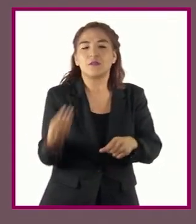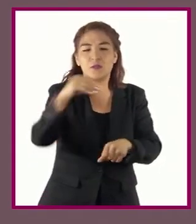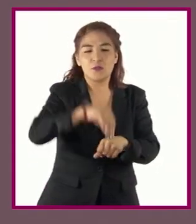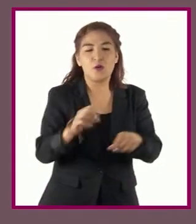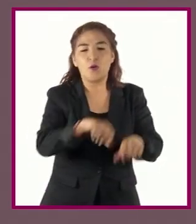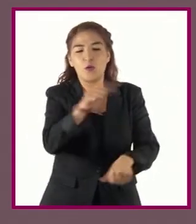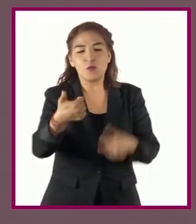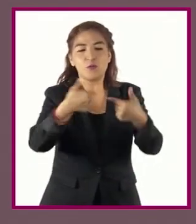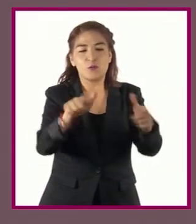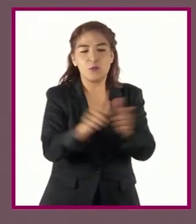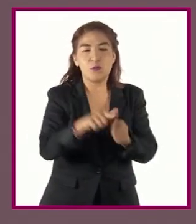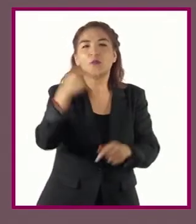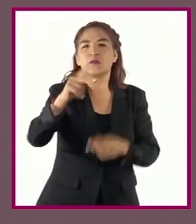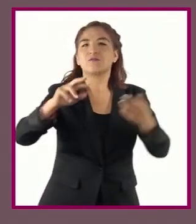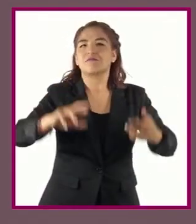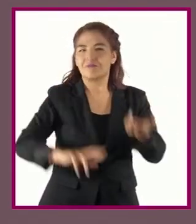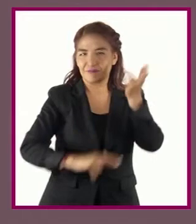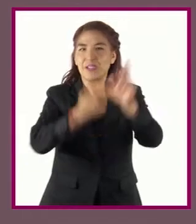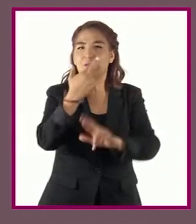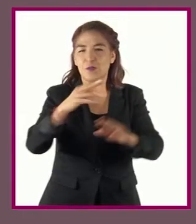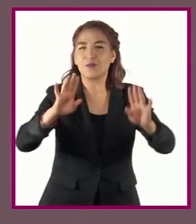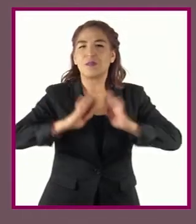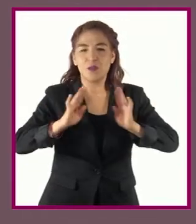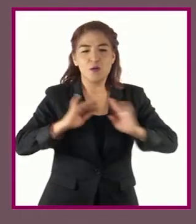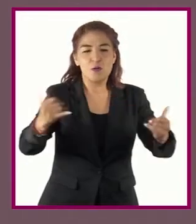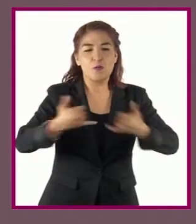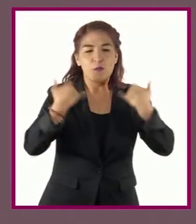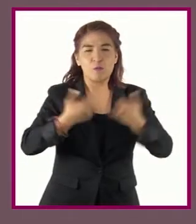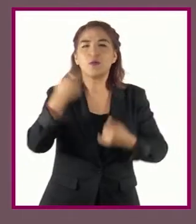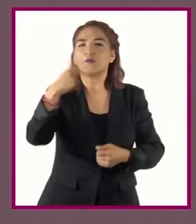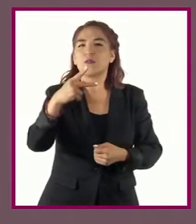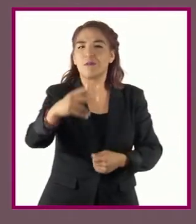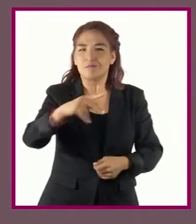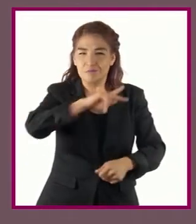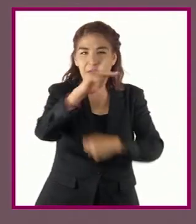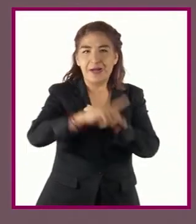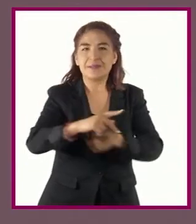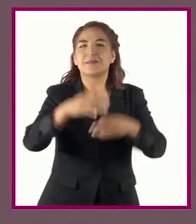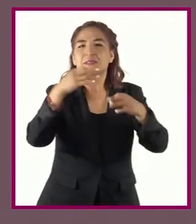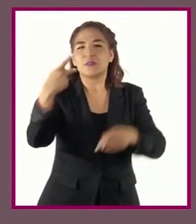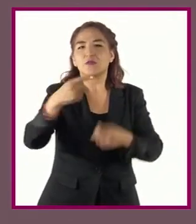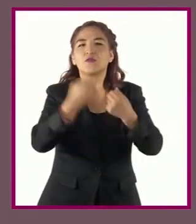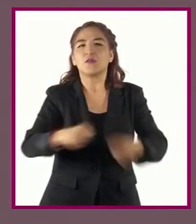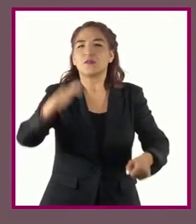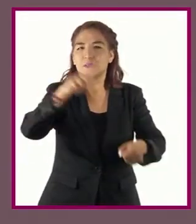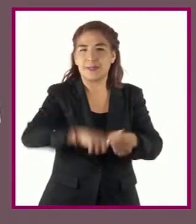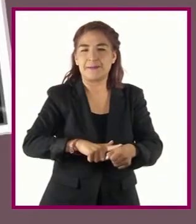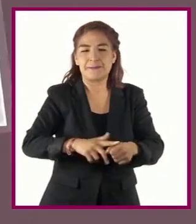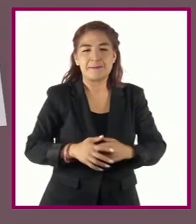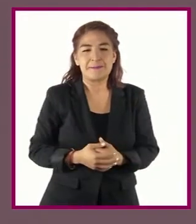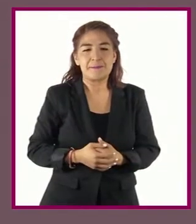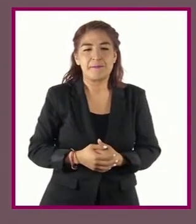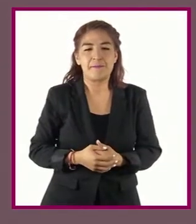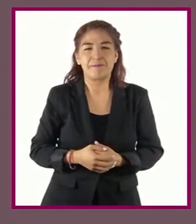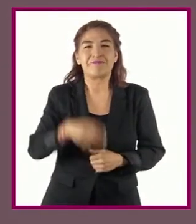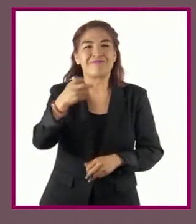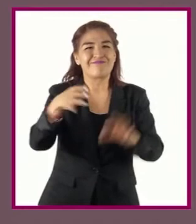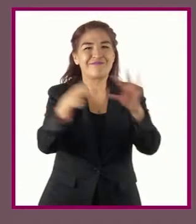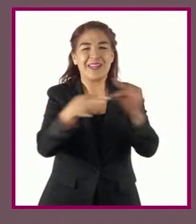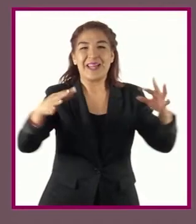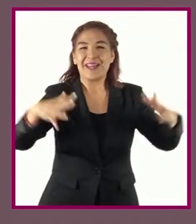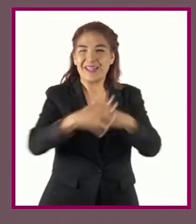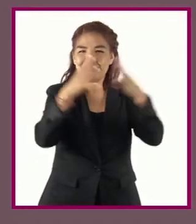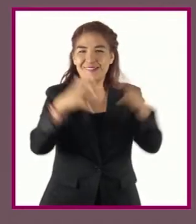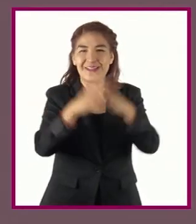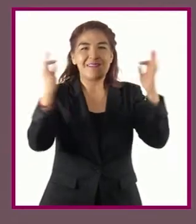otras organizaciones revolucionarias como la Juventud Patriótica y la Juventud Socialista. En el contexto de la Guerra